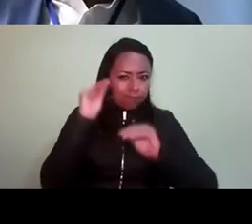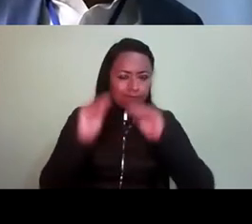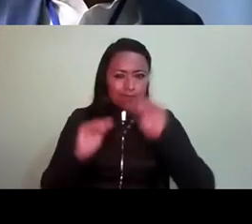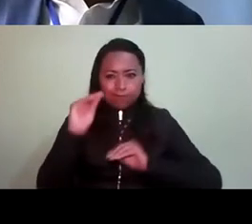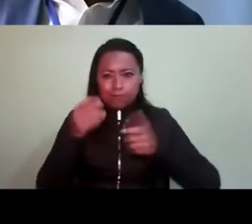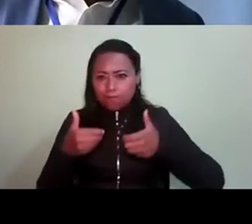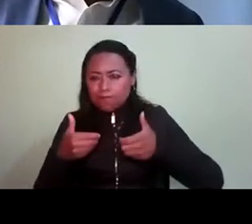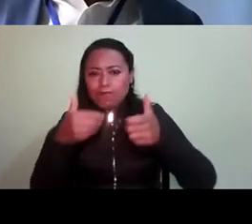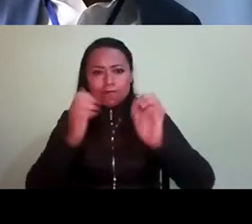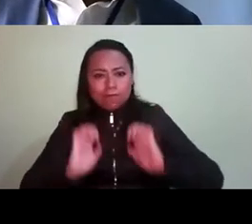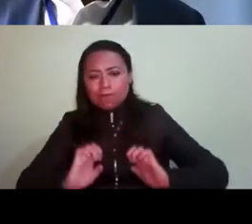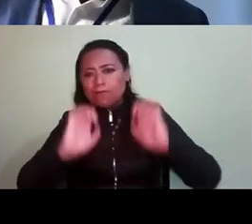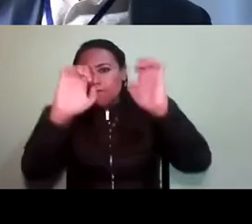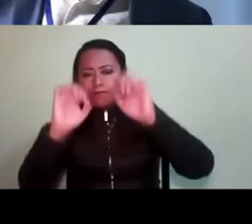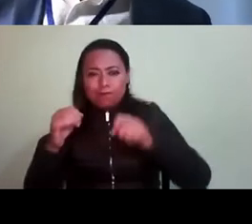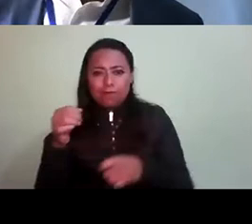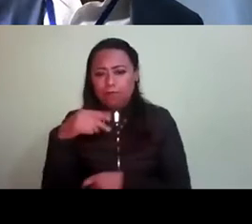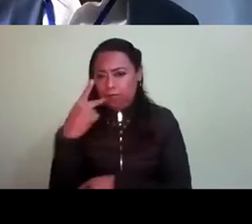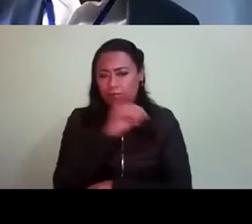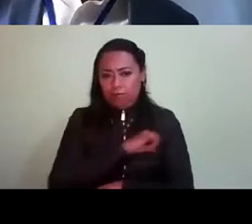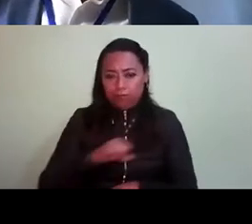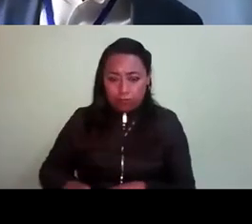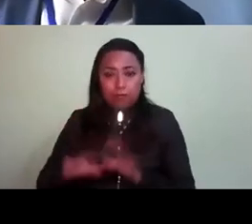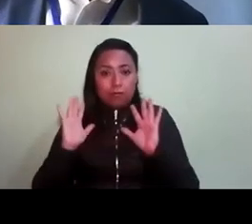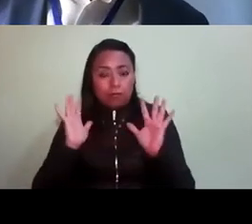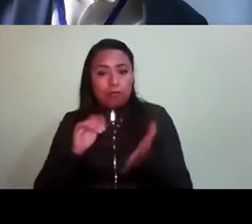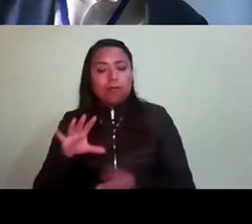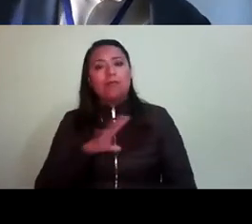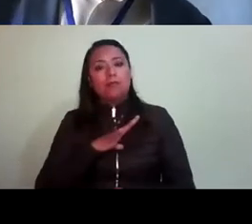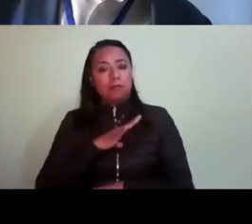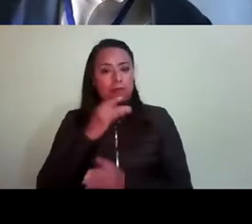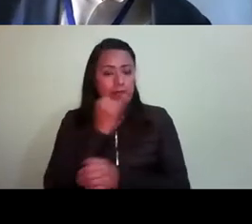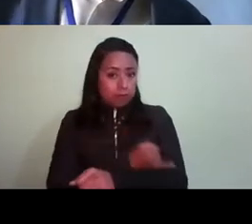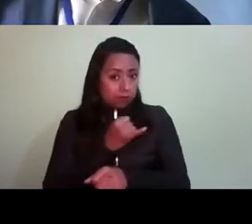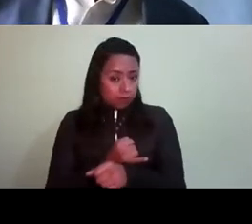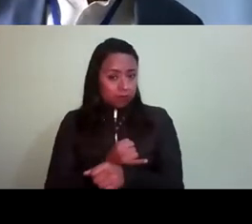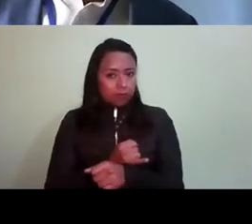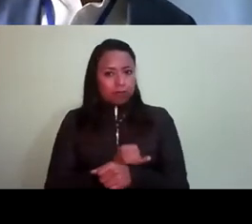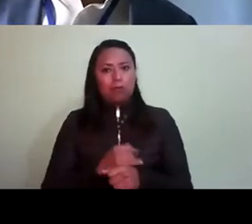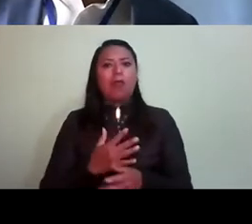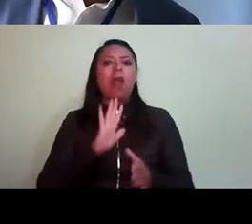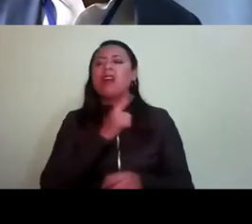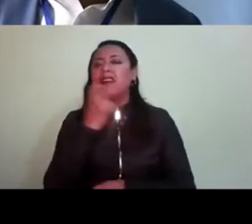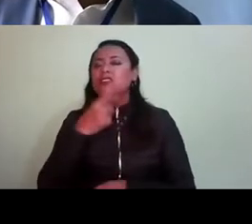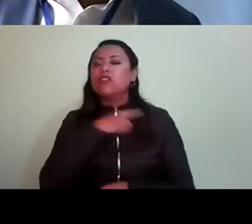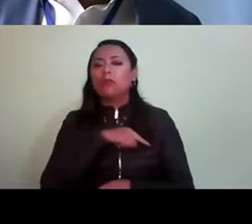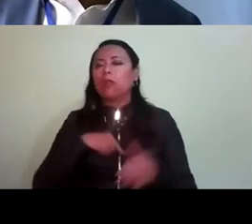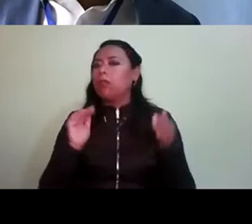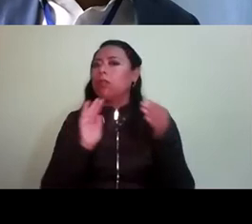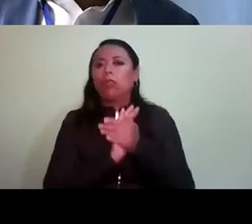de integración social que se ha venido invirtiendo en Iztapalapa. Iztapalapa es, sin duda,